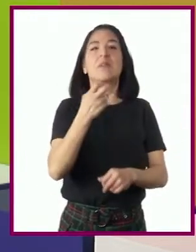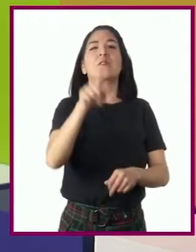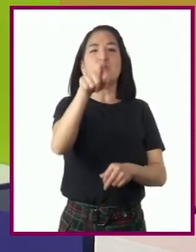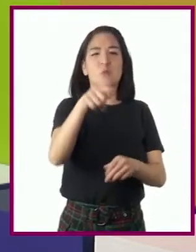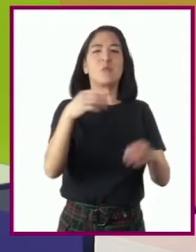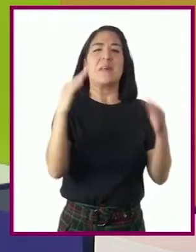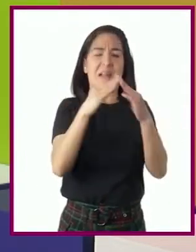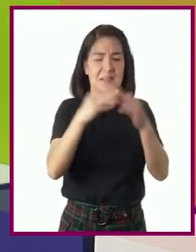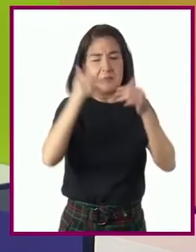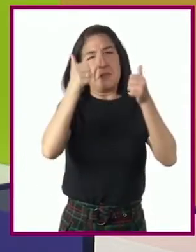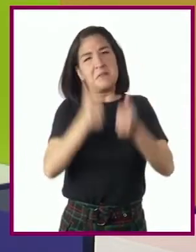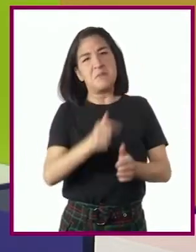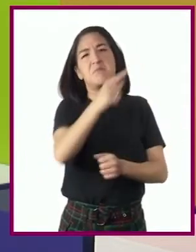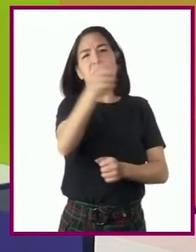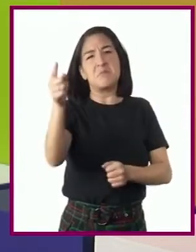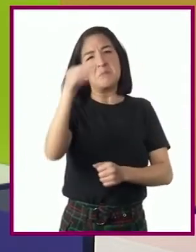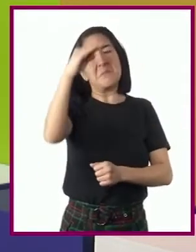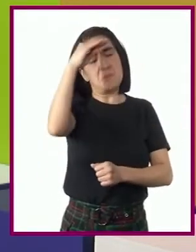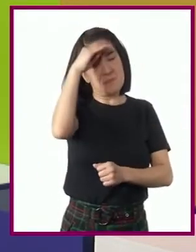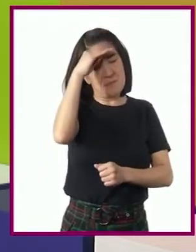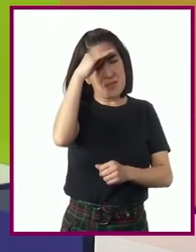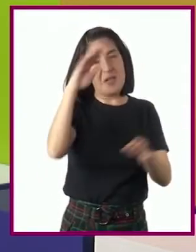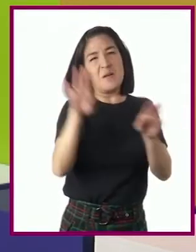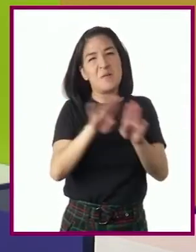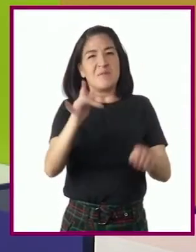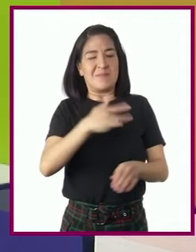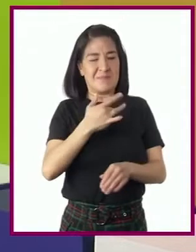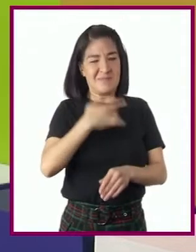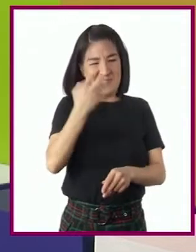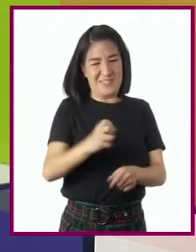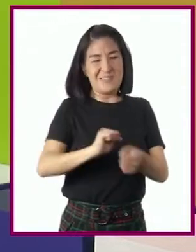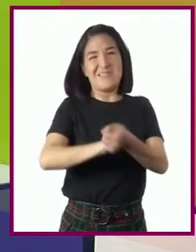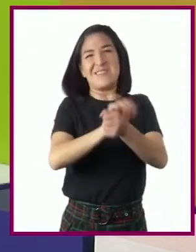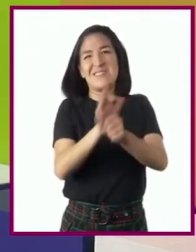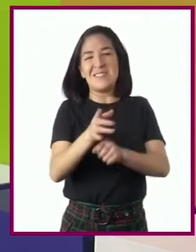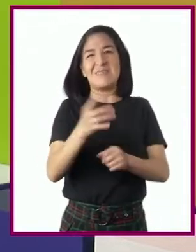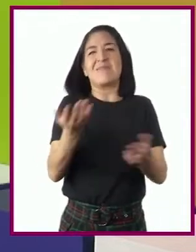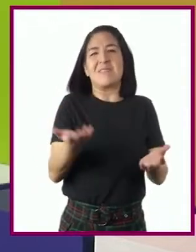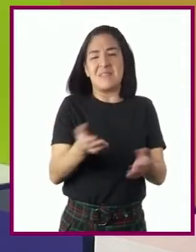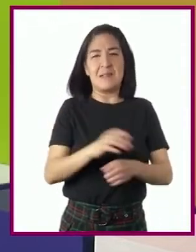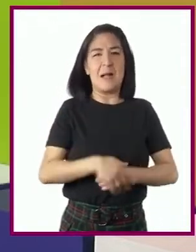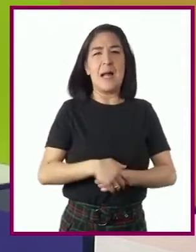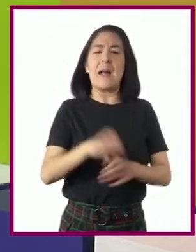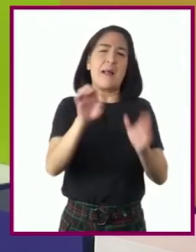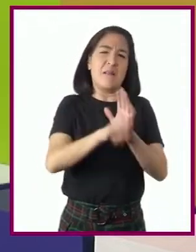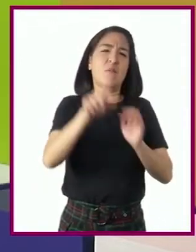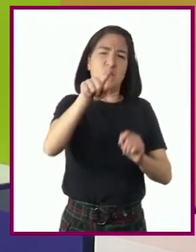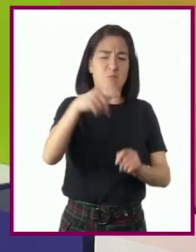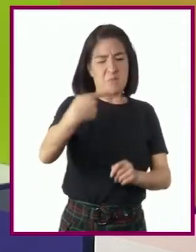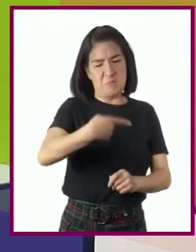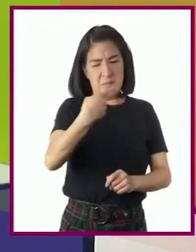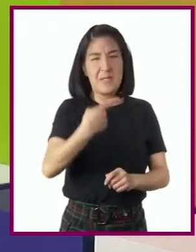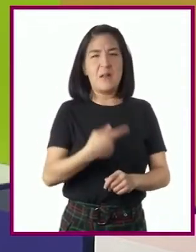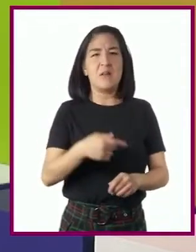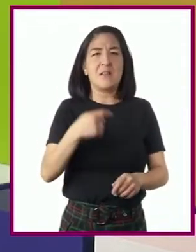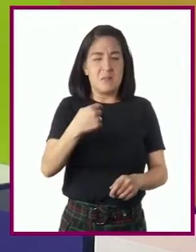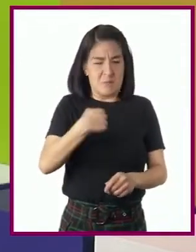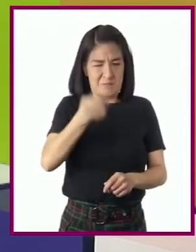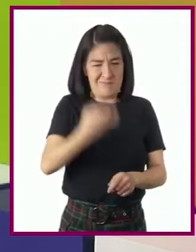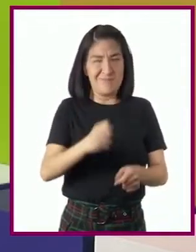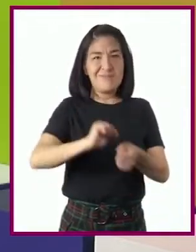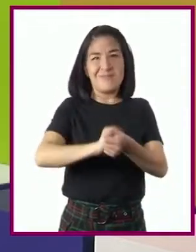para reflexionar sobre esta situación. Pueden preguntarse, ¿cómo ha sido para ustedes la pandemia?